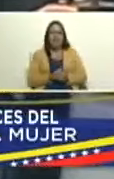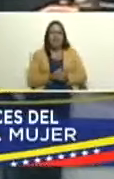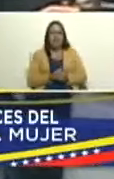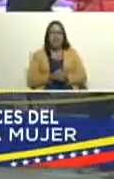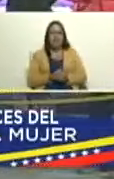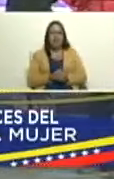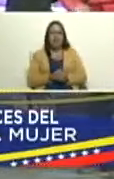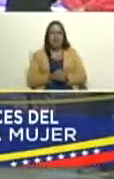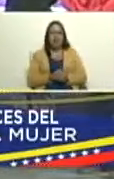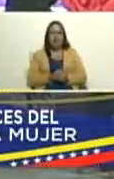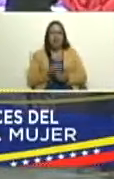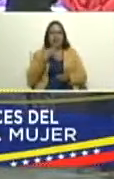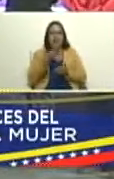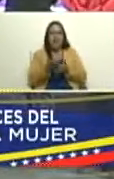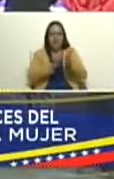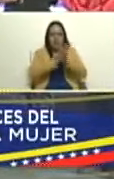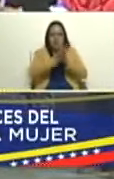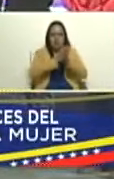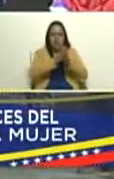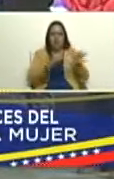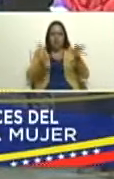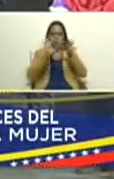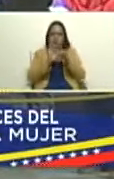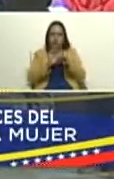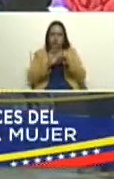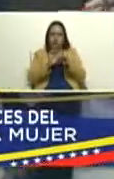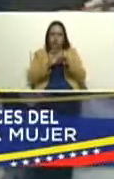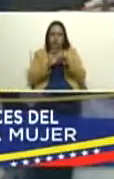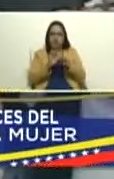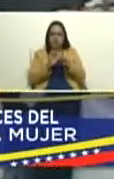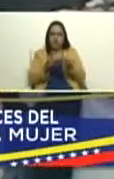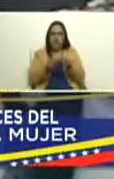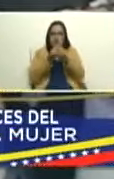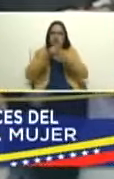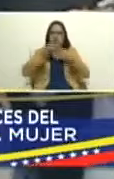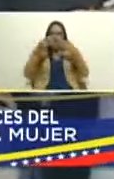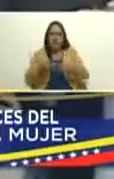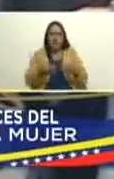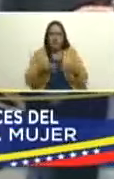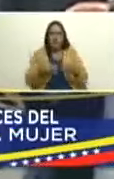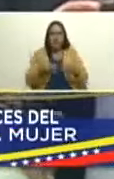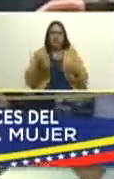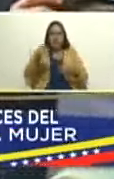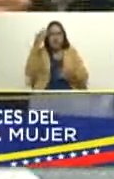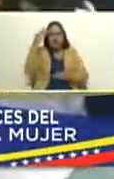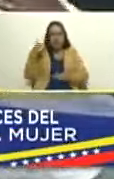gracias a Emprendemos Juntos, de verdad, y bueno, ya saben que soy buena paga.